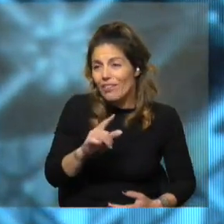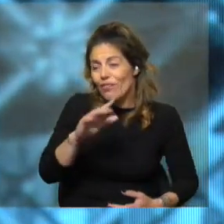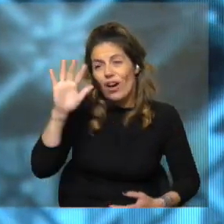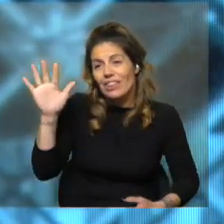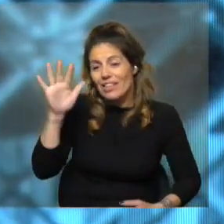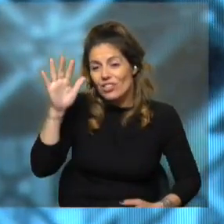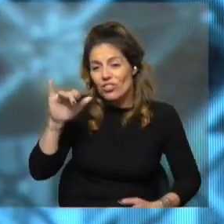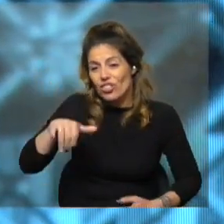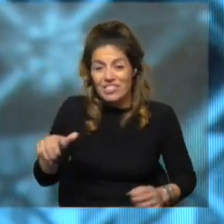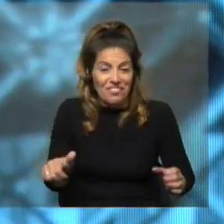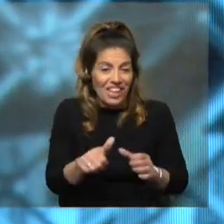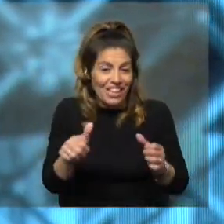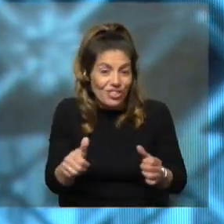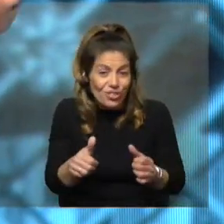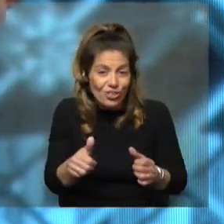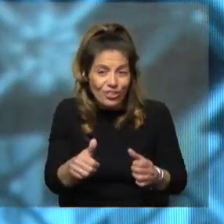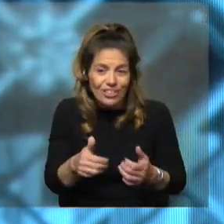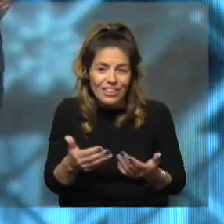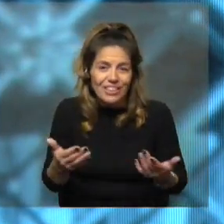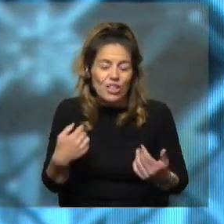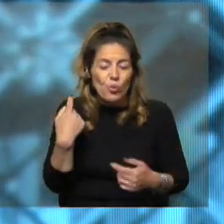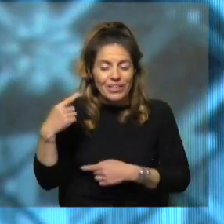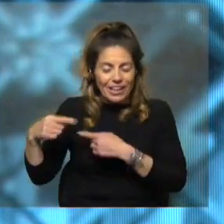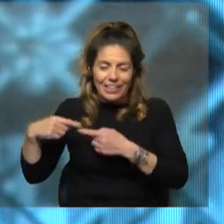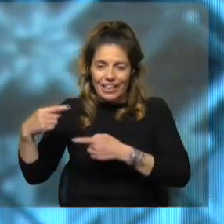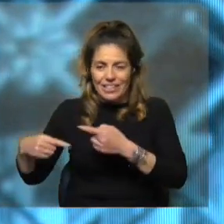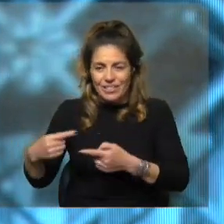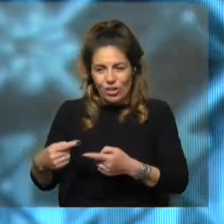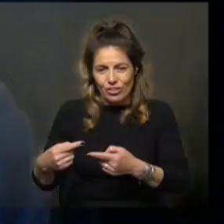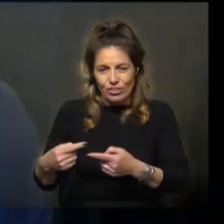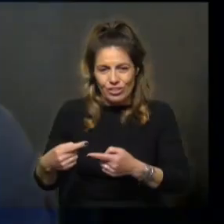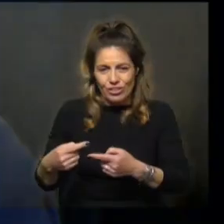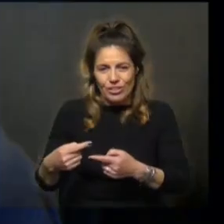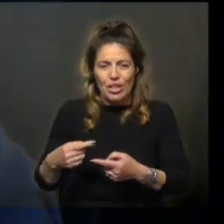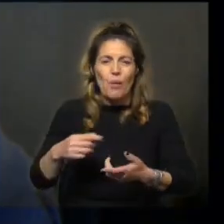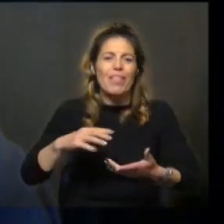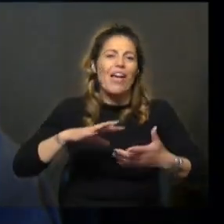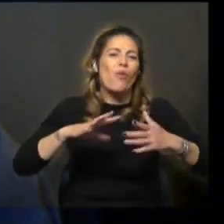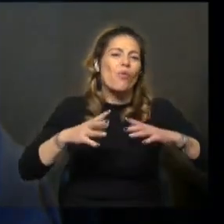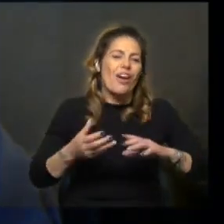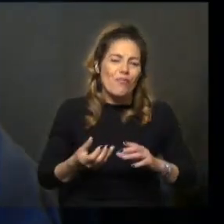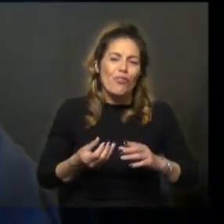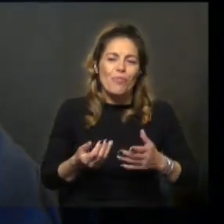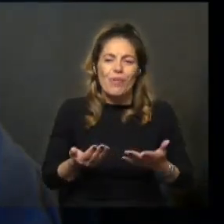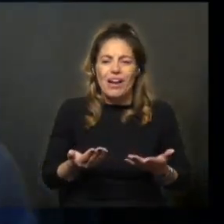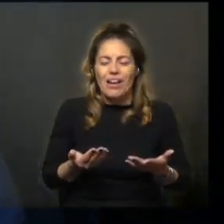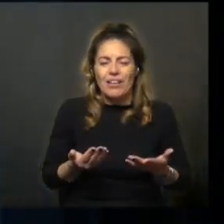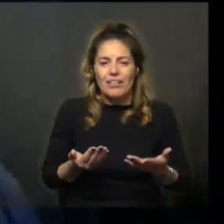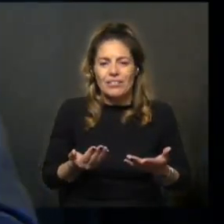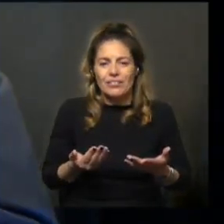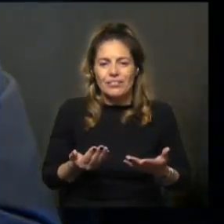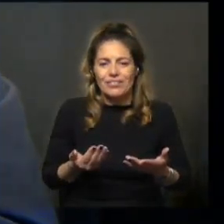realizado este Esa esa es nuestra generación Bueno pero de alguna manera este